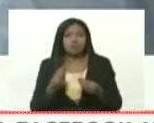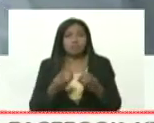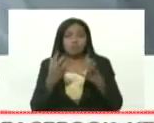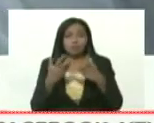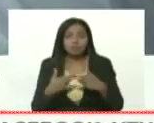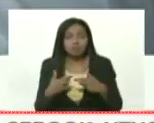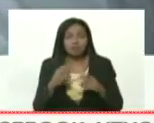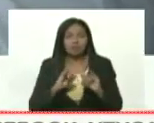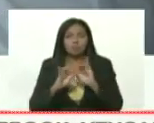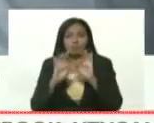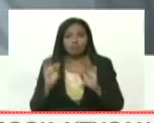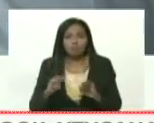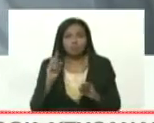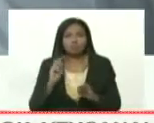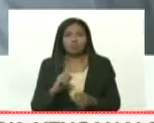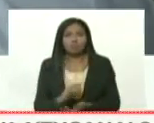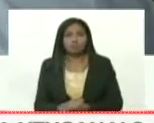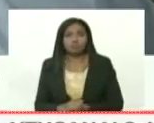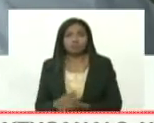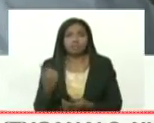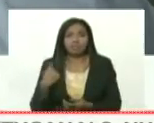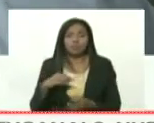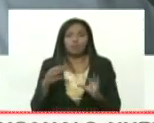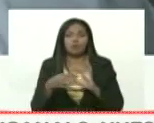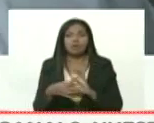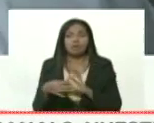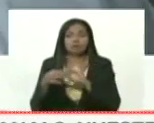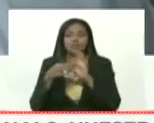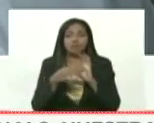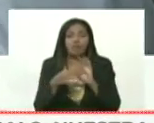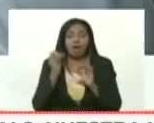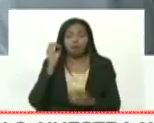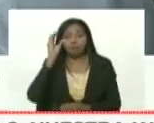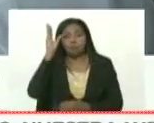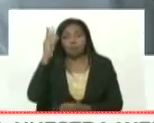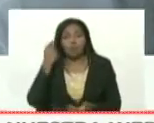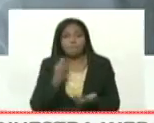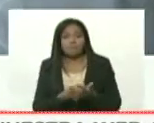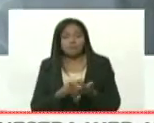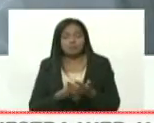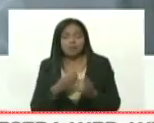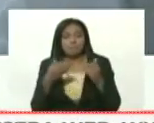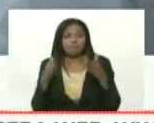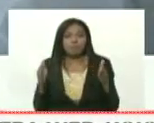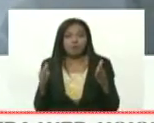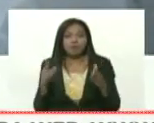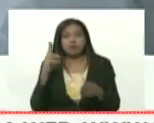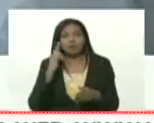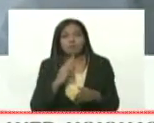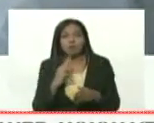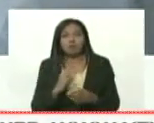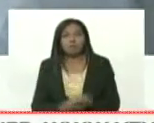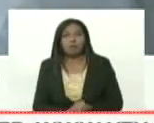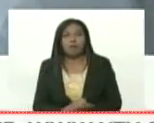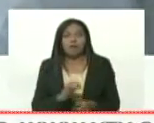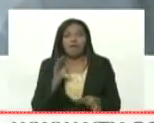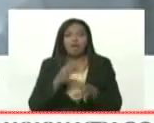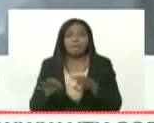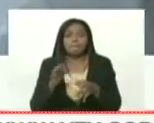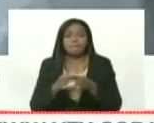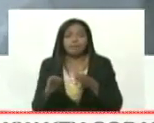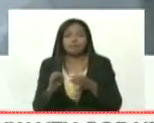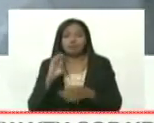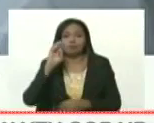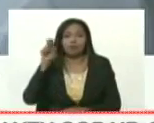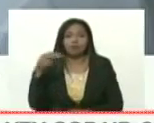empresarios como ustedes, tenemos que articular la capacidad de financiamiento público en bolívares, en petro, en